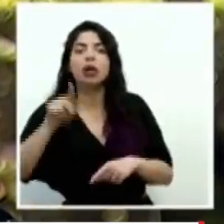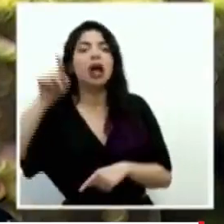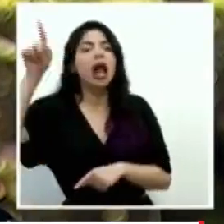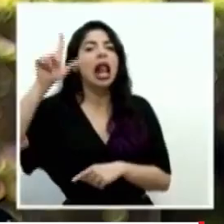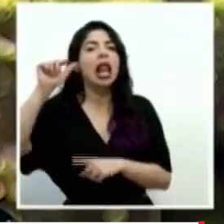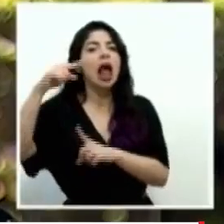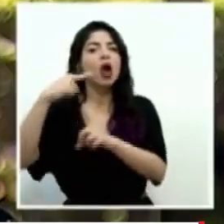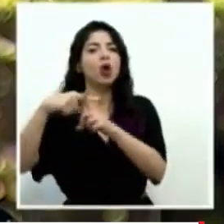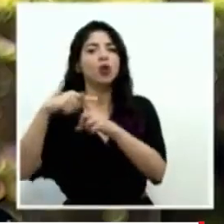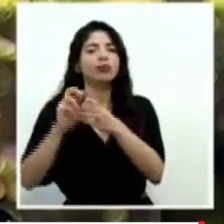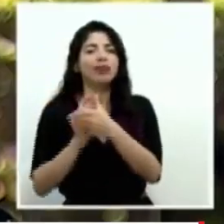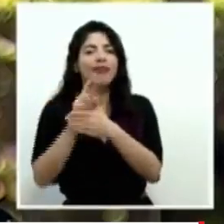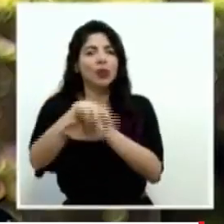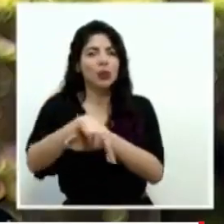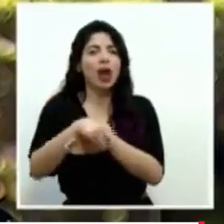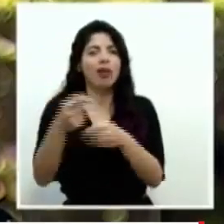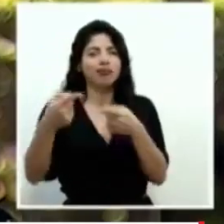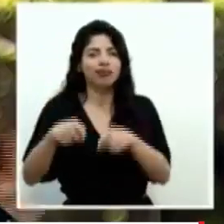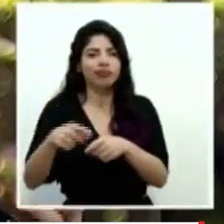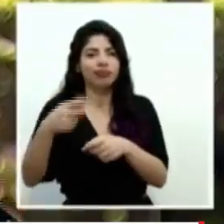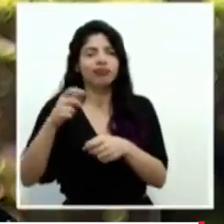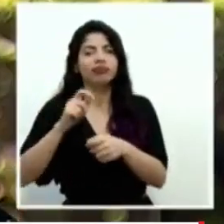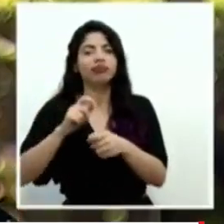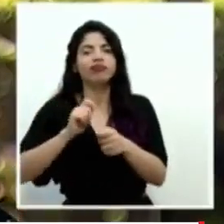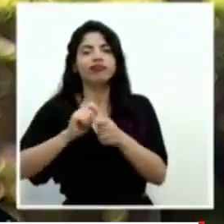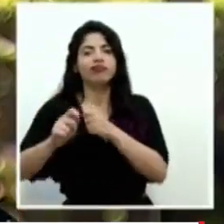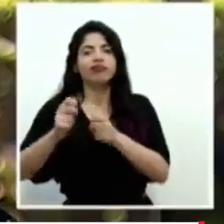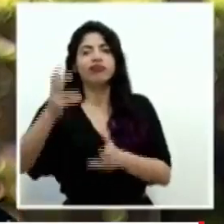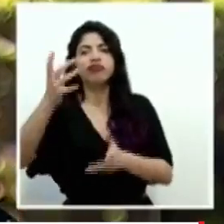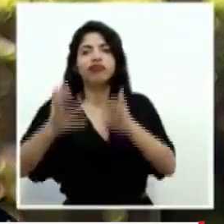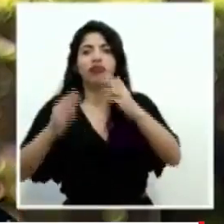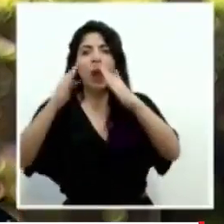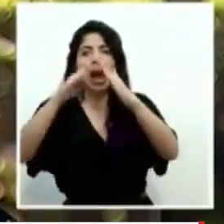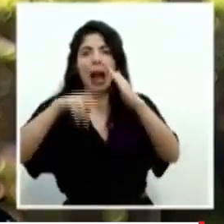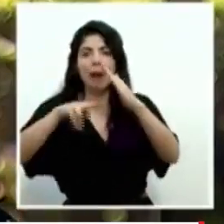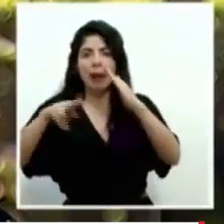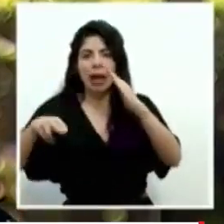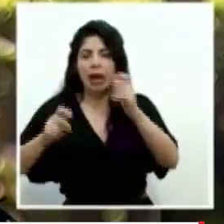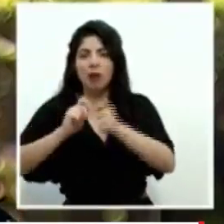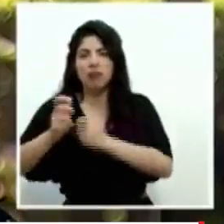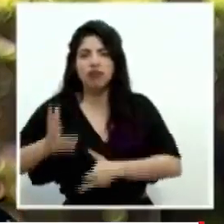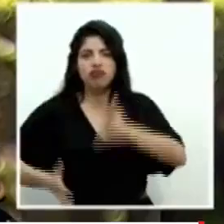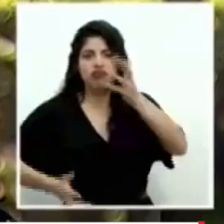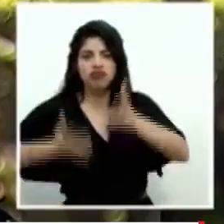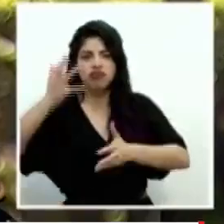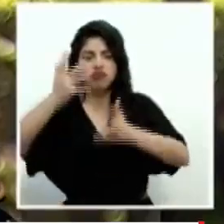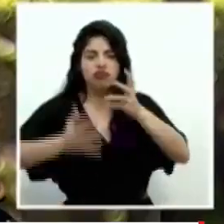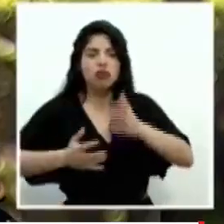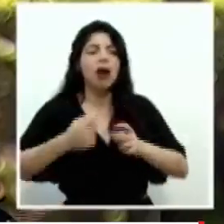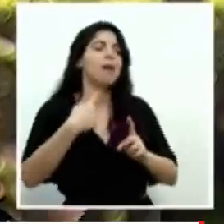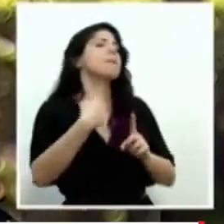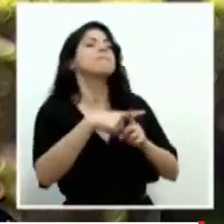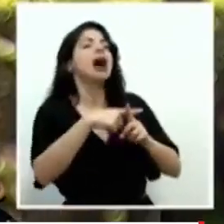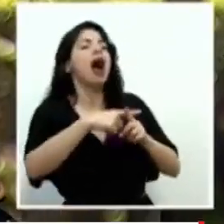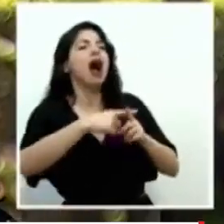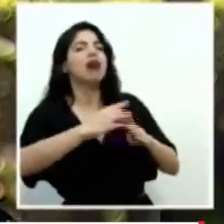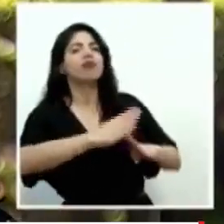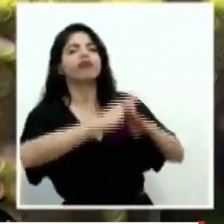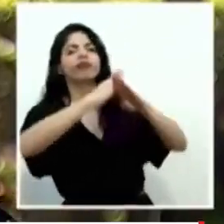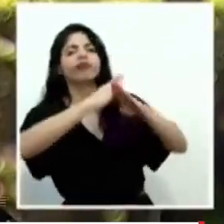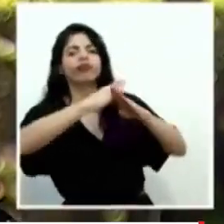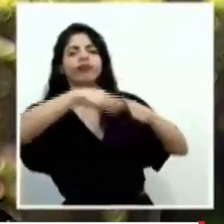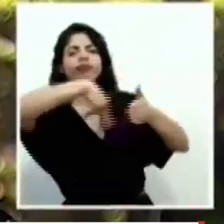Cruz con refugiados, quemaron albergues, quemaron y hicieron